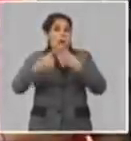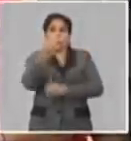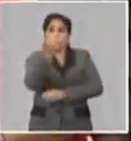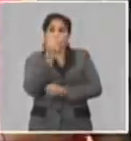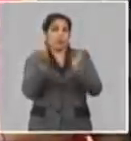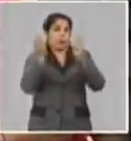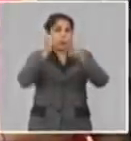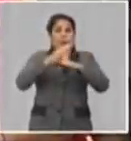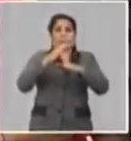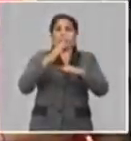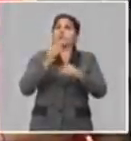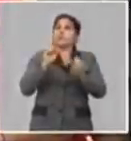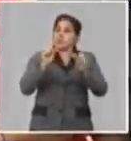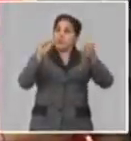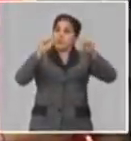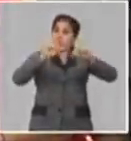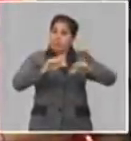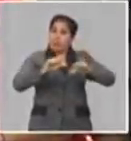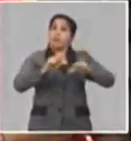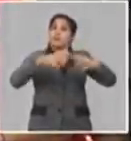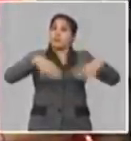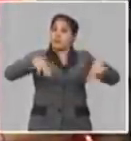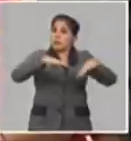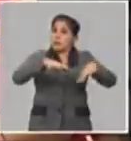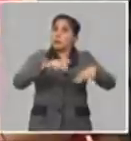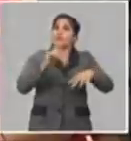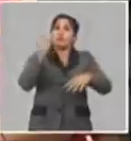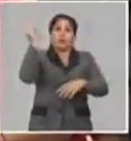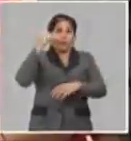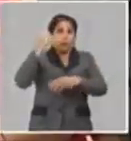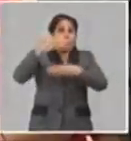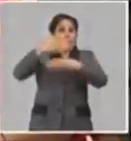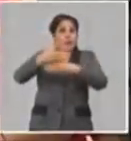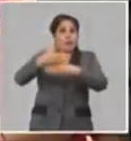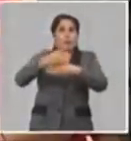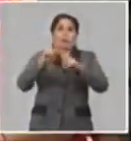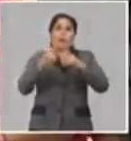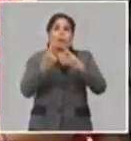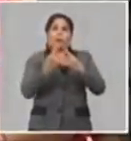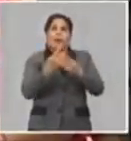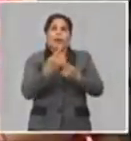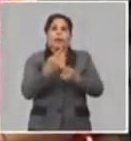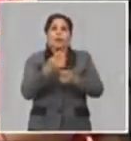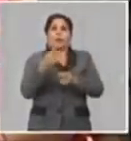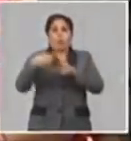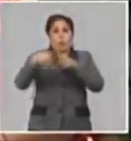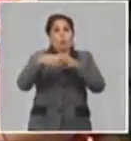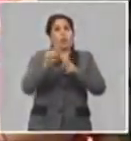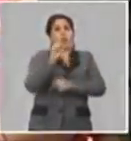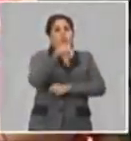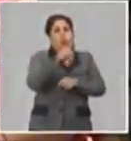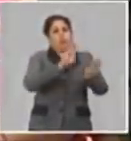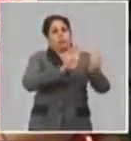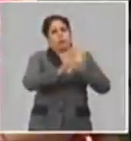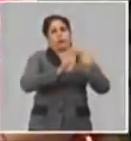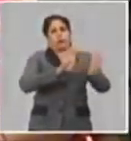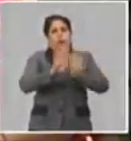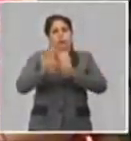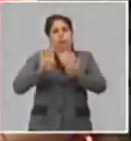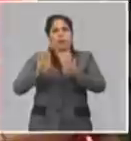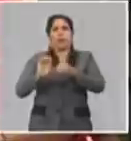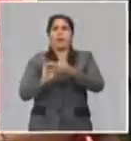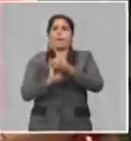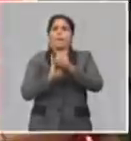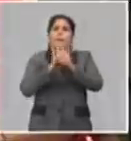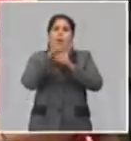condiciones que hemos tenido, ha habido limitaciones, pero no ha habido ausencia de estos productos básicos. Eso